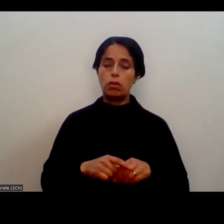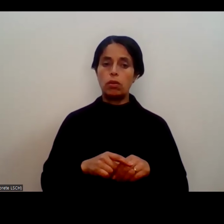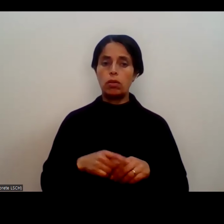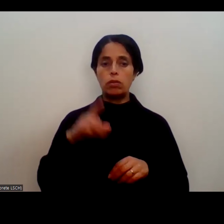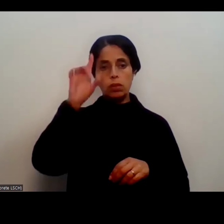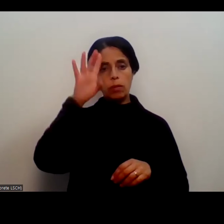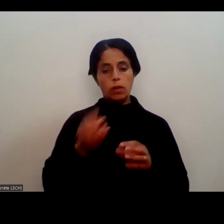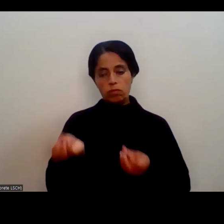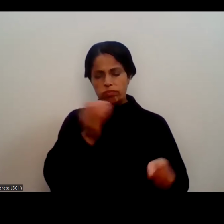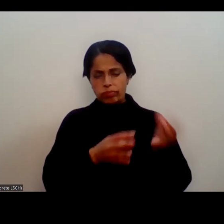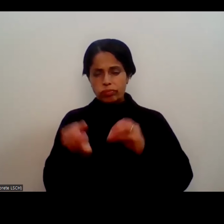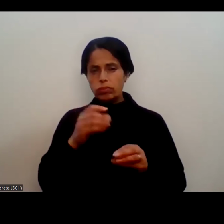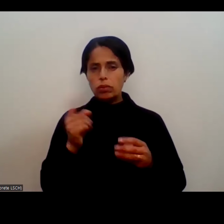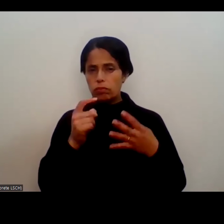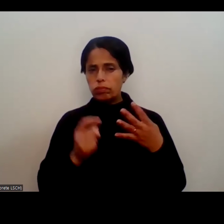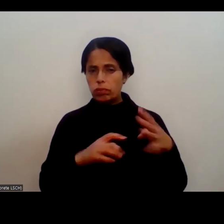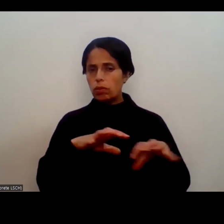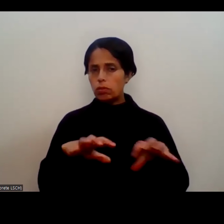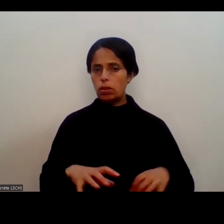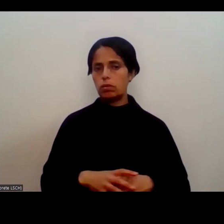que se le agregaban varias cosas más.